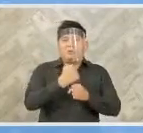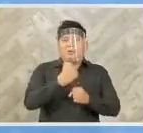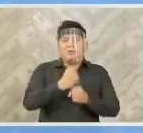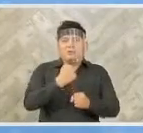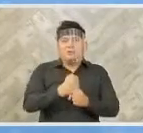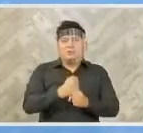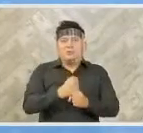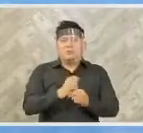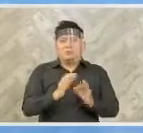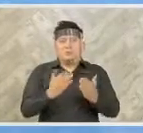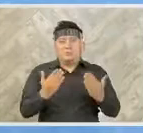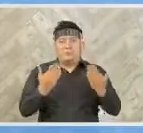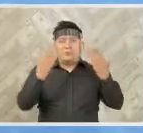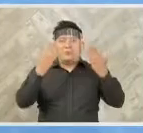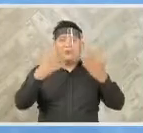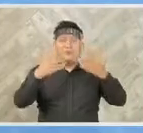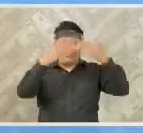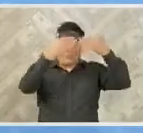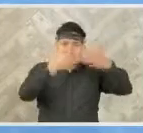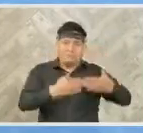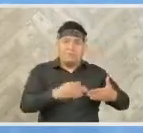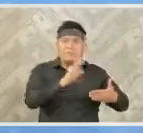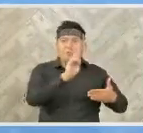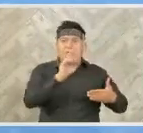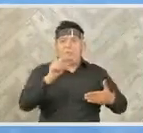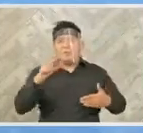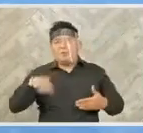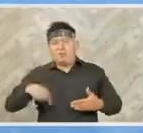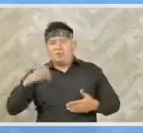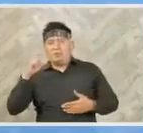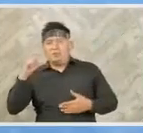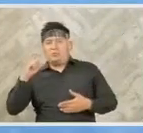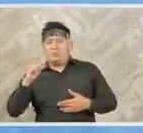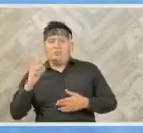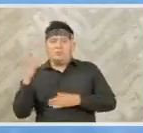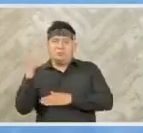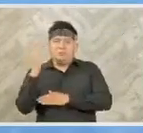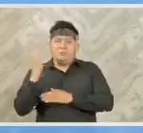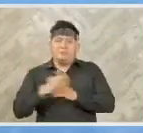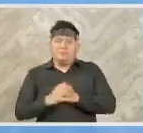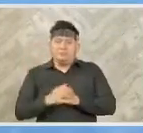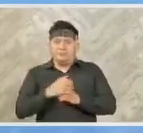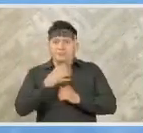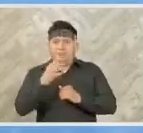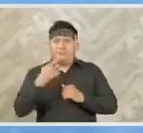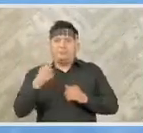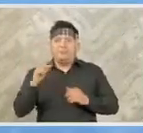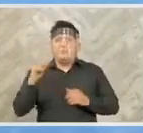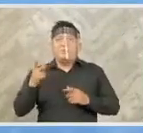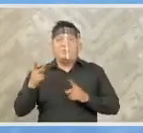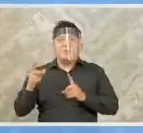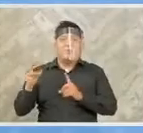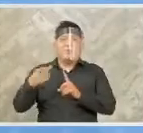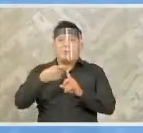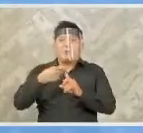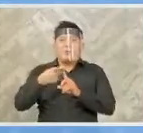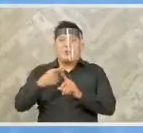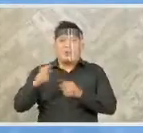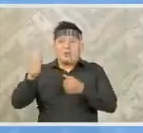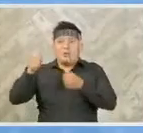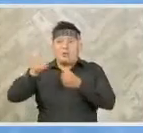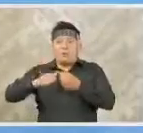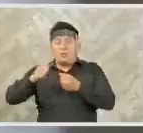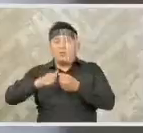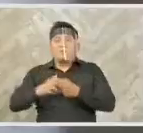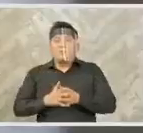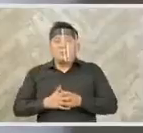que tienen las zonas de frontera, en este caso la ciudad de Cúcuta, el departamento de Norte de Santander, La Guajira, Arauca, el municipio de